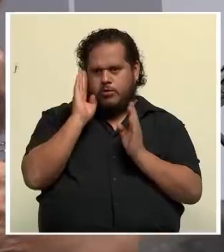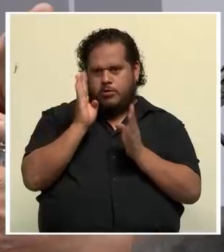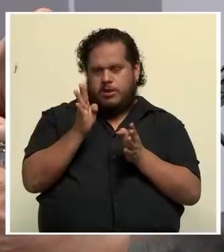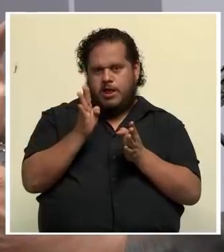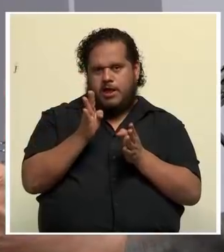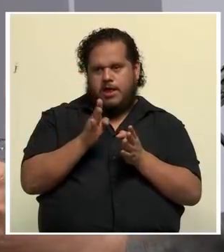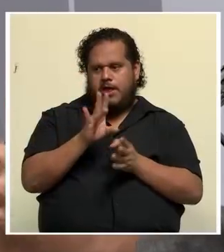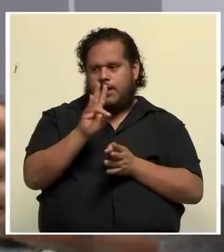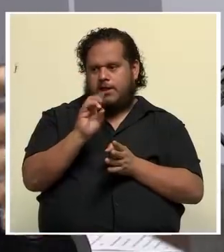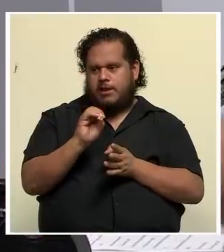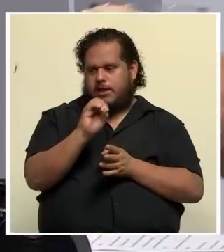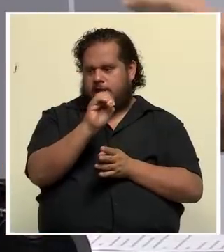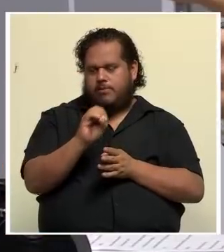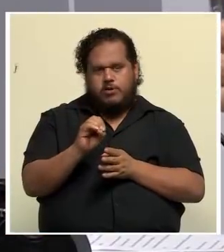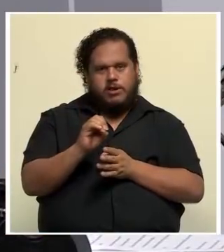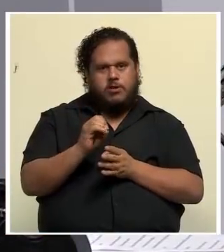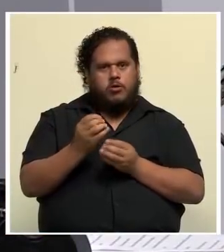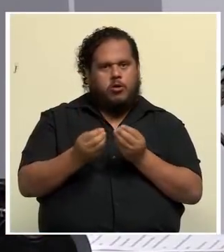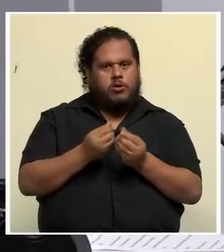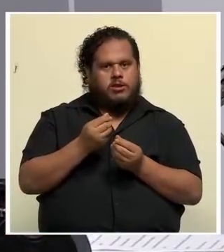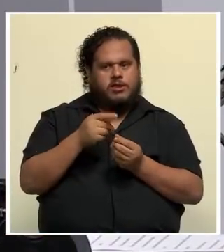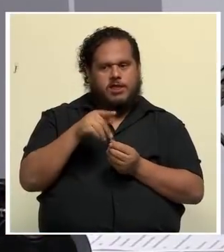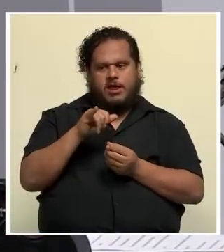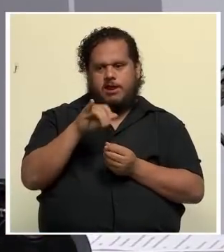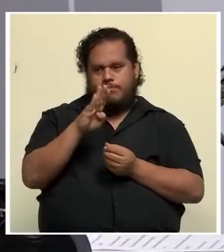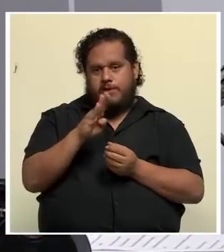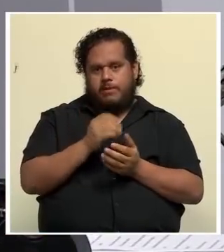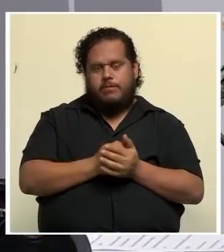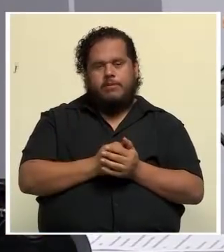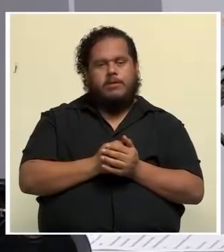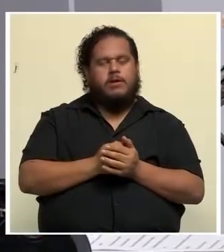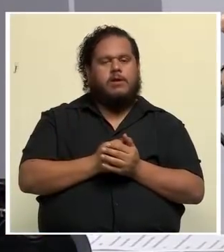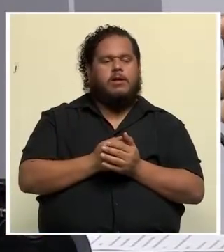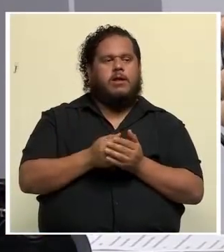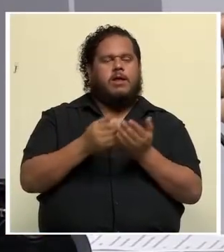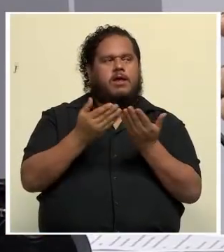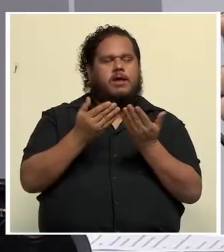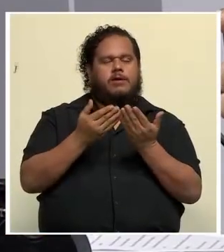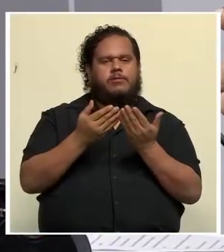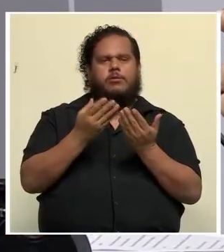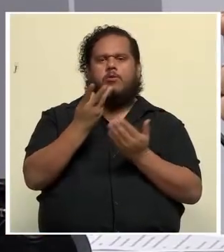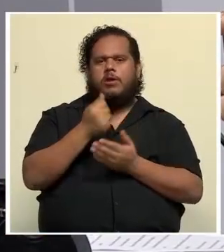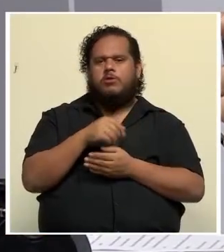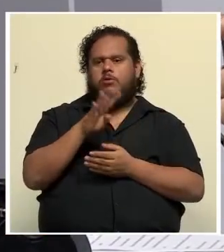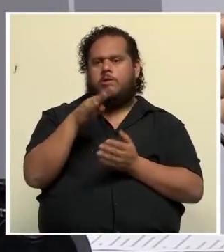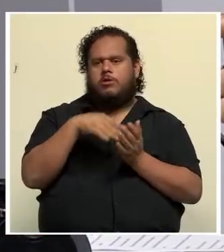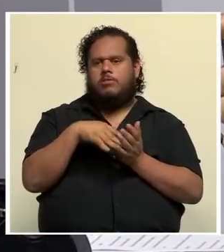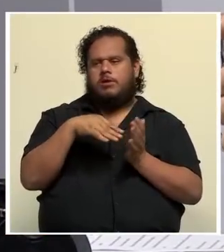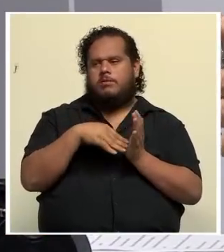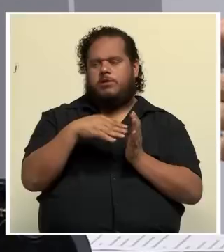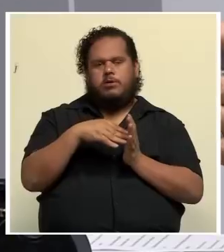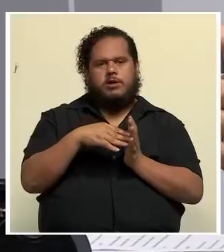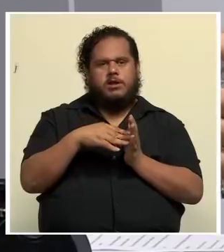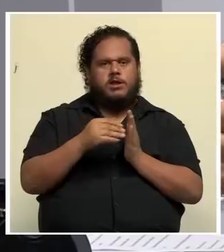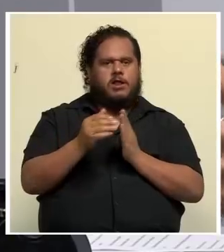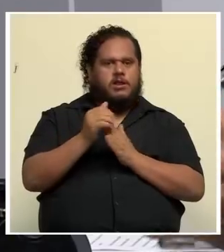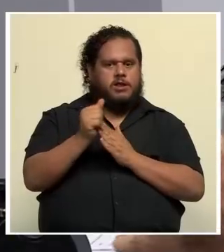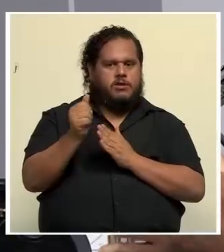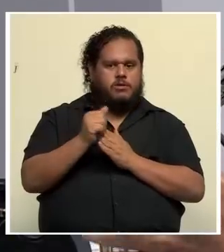el 70% del Producto Interno Bruto, con vencimientos de $4,000 millones